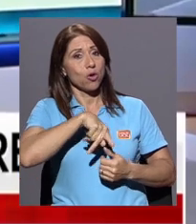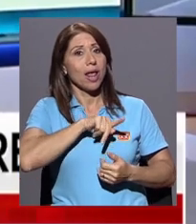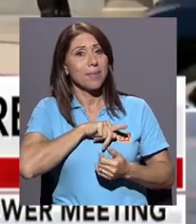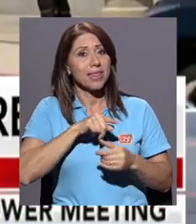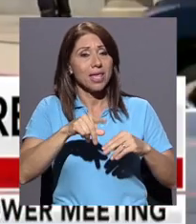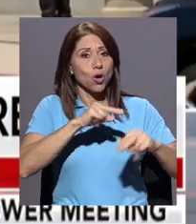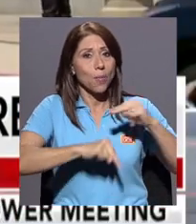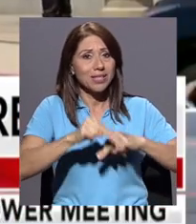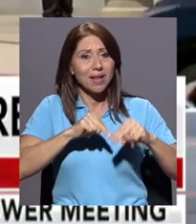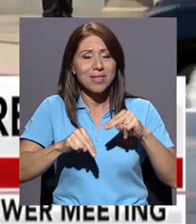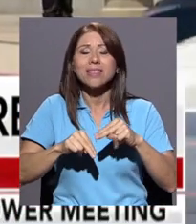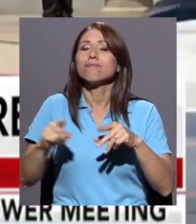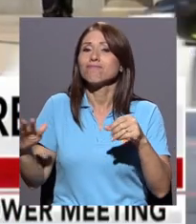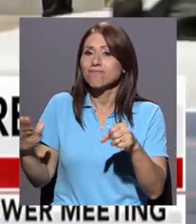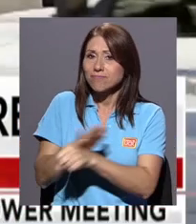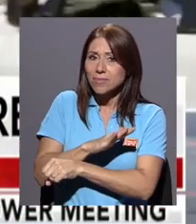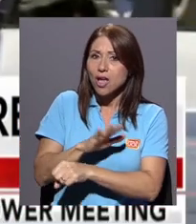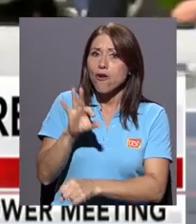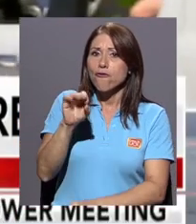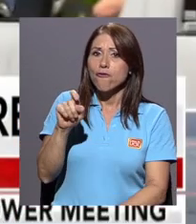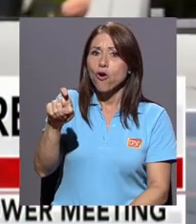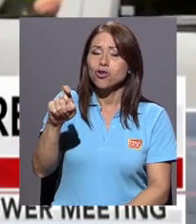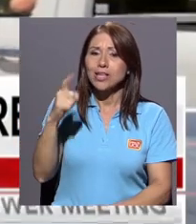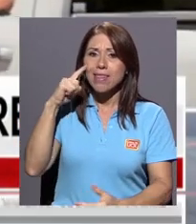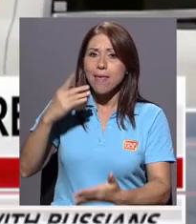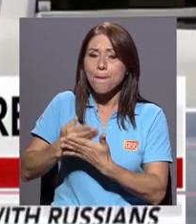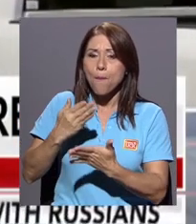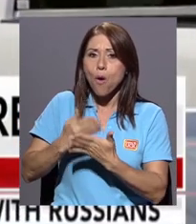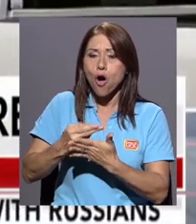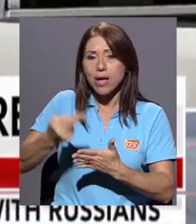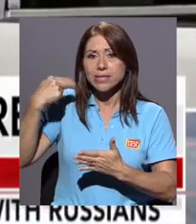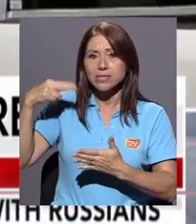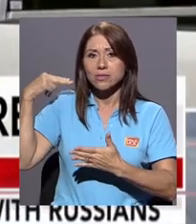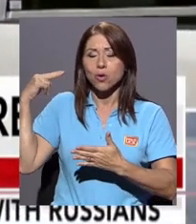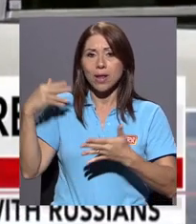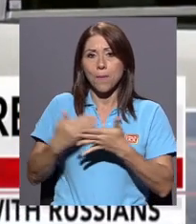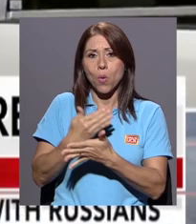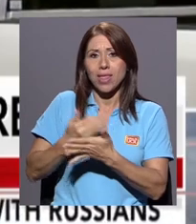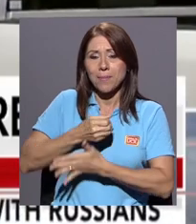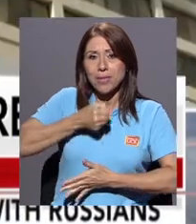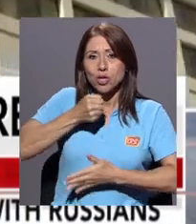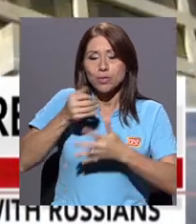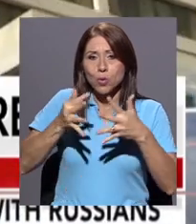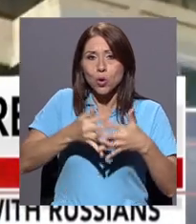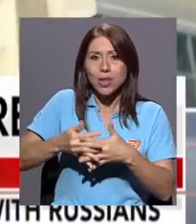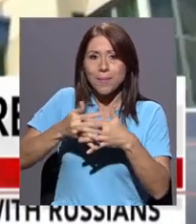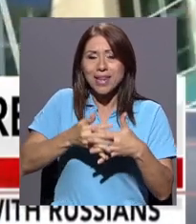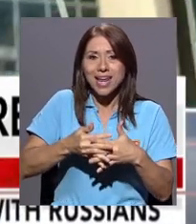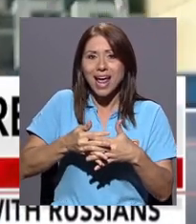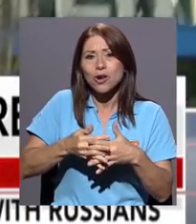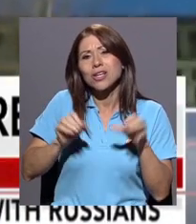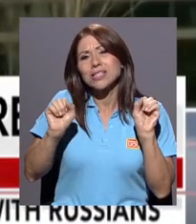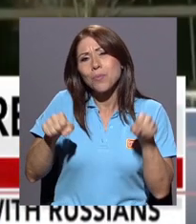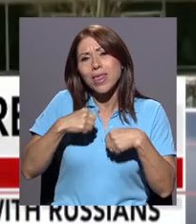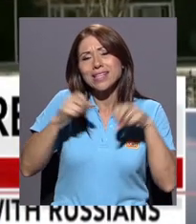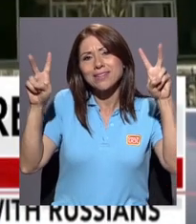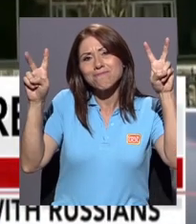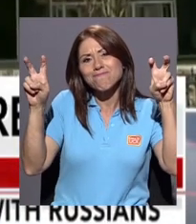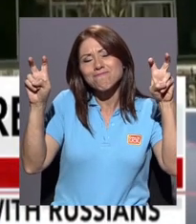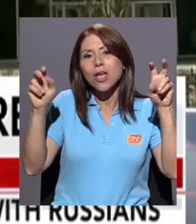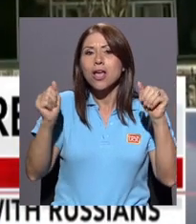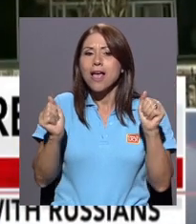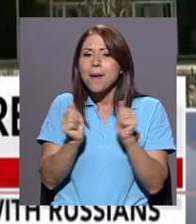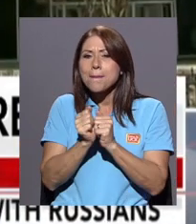absoluto. Lo que Fox ha demostrado en la historia moderna del periodismo norteamericano es que uno puede ser un periodismo, entre comillas,